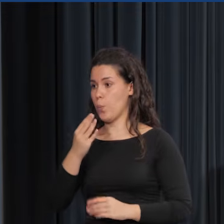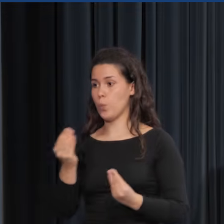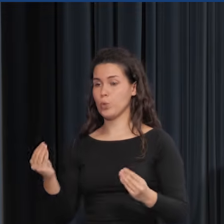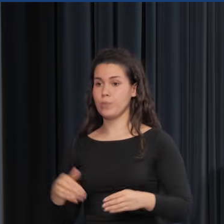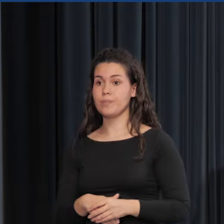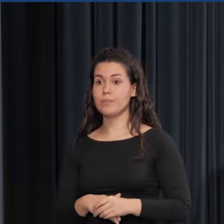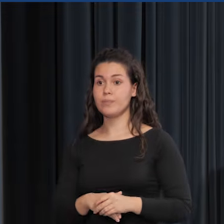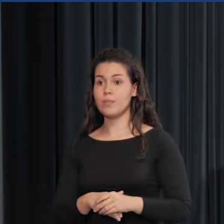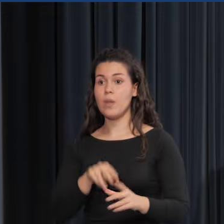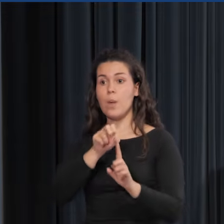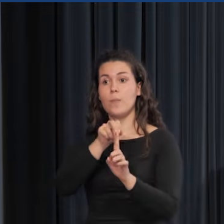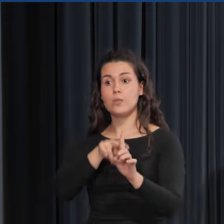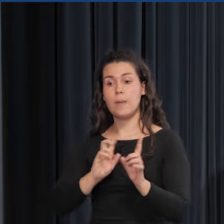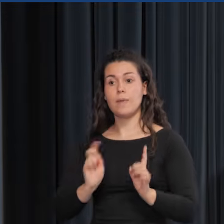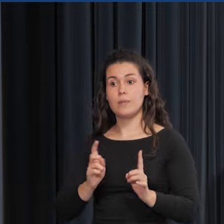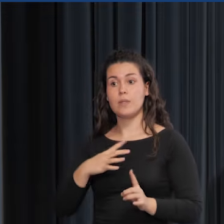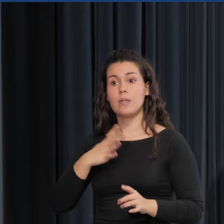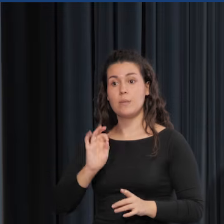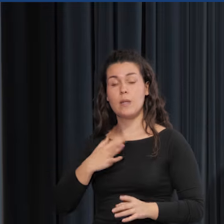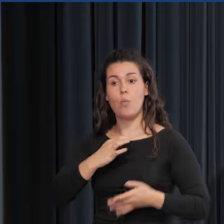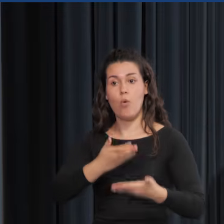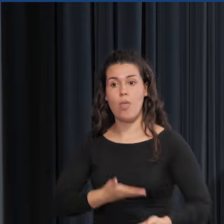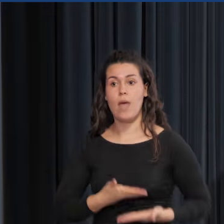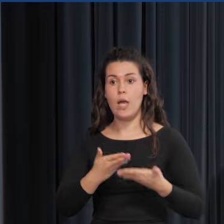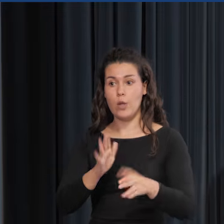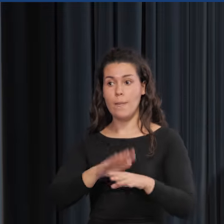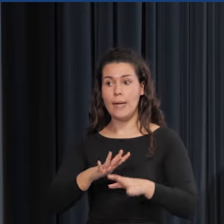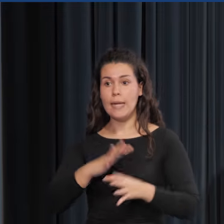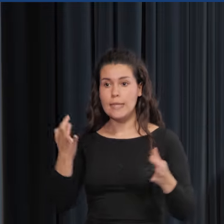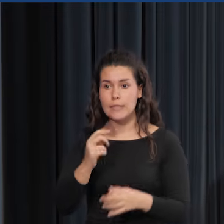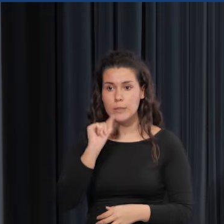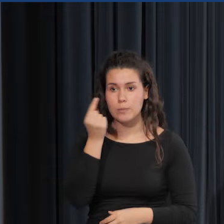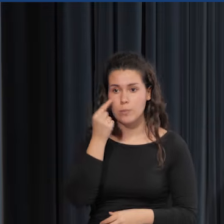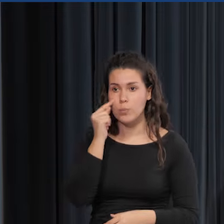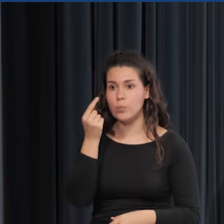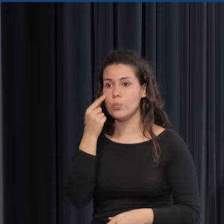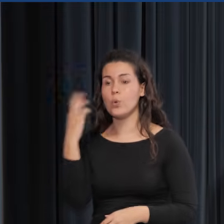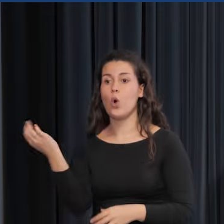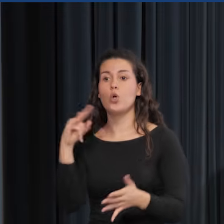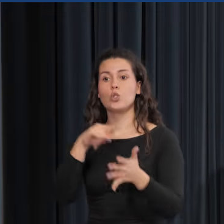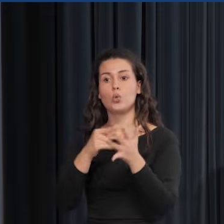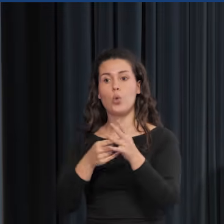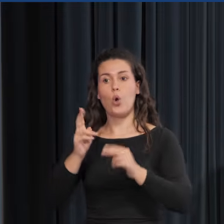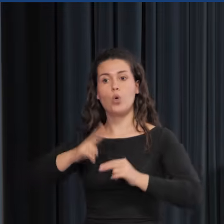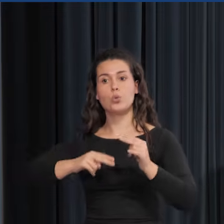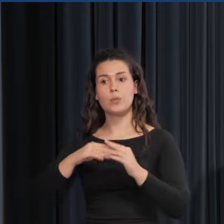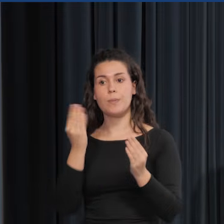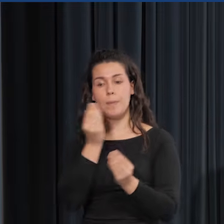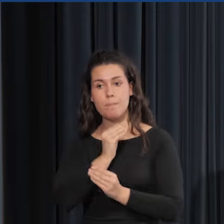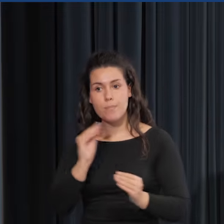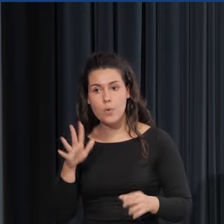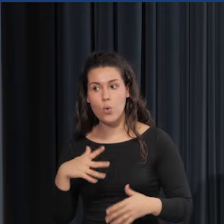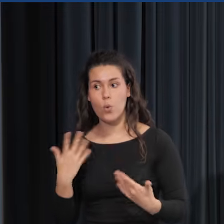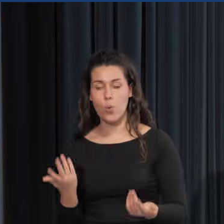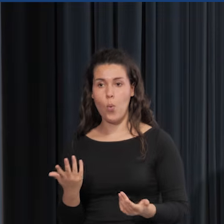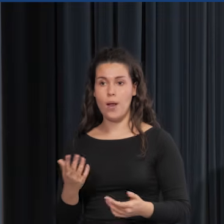pues nos puede mejorar la identificación de los riesgos y la selección de las soluciones constructivas más adecuadas, nos puede permitir